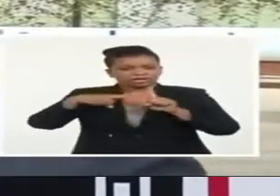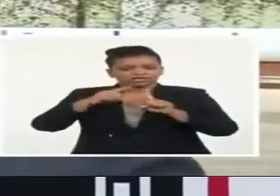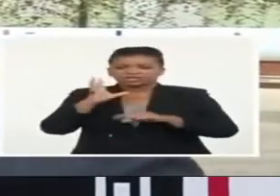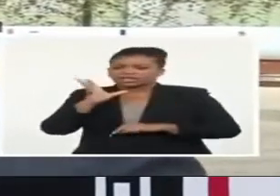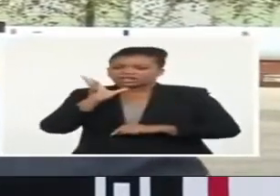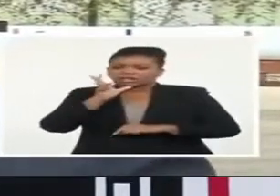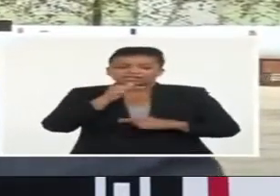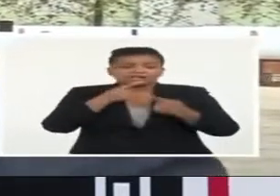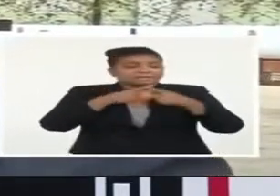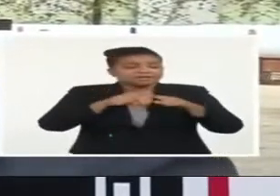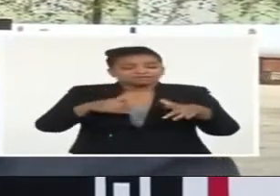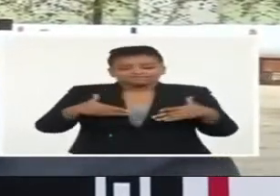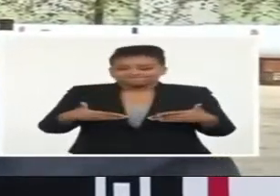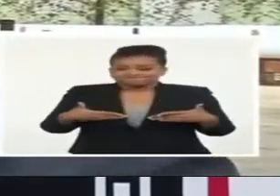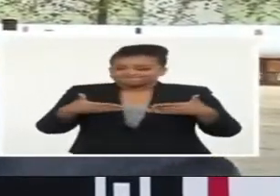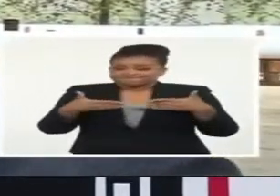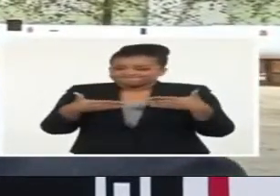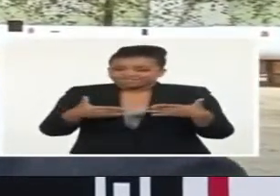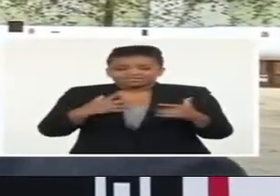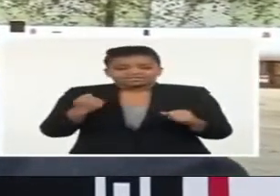Así es como funcionan ustedes.